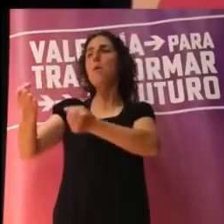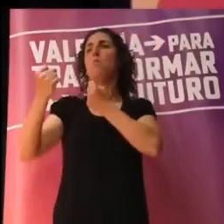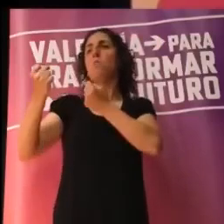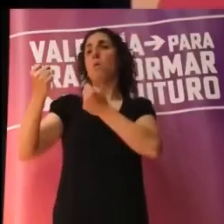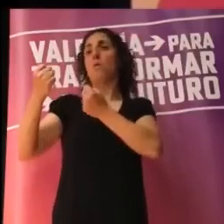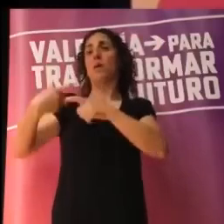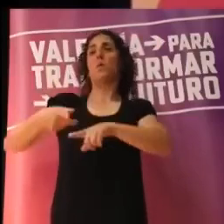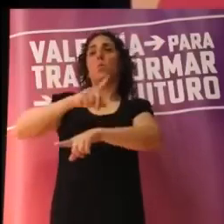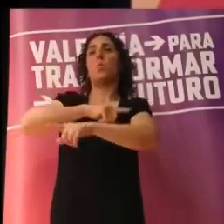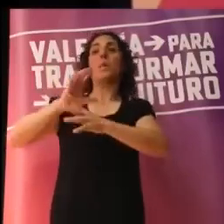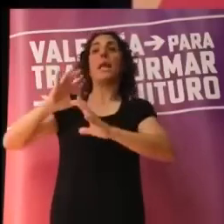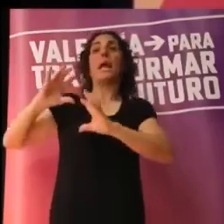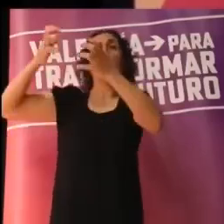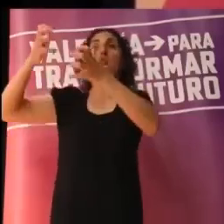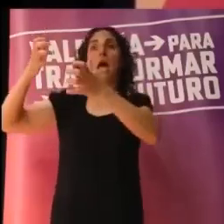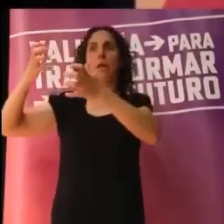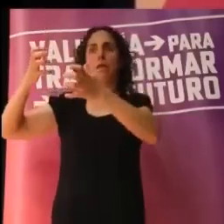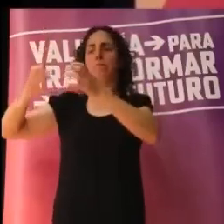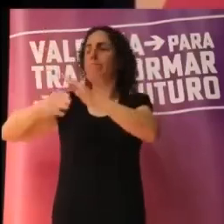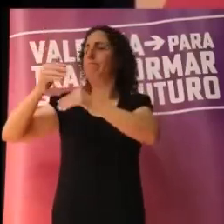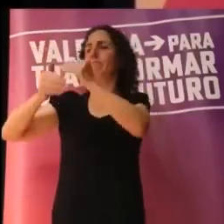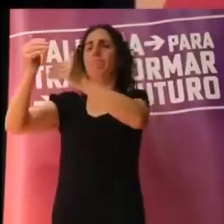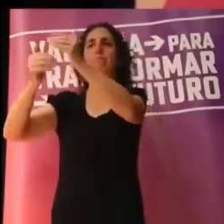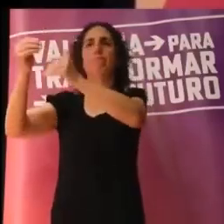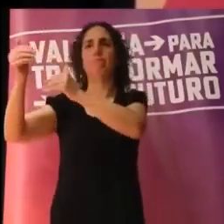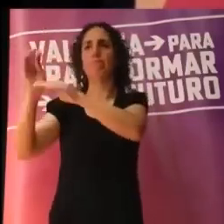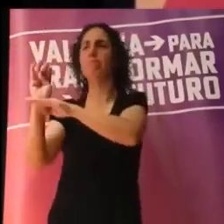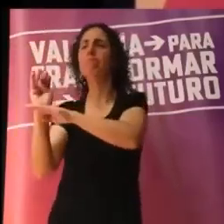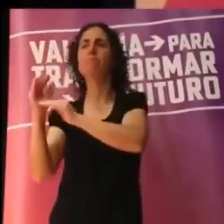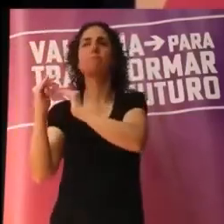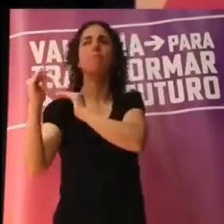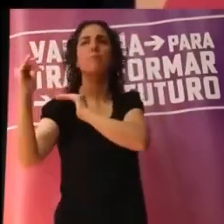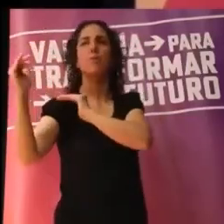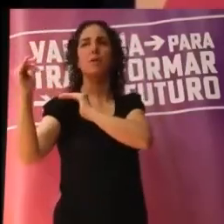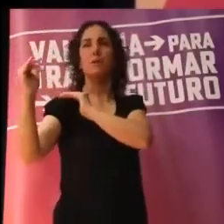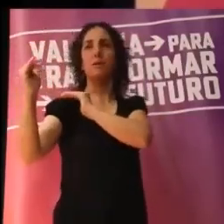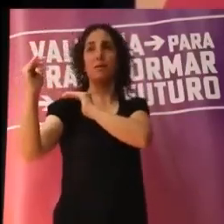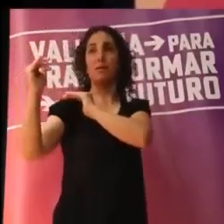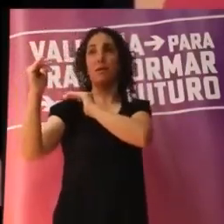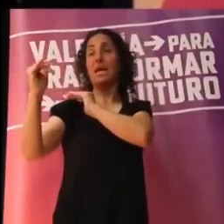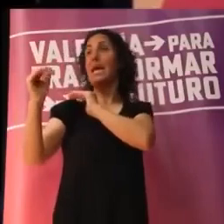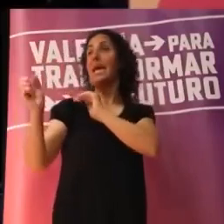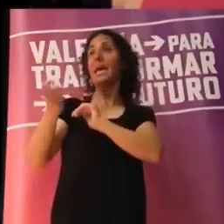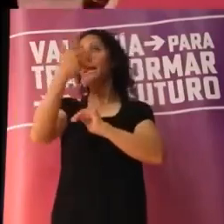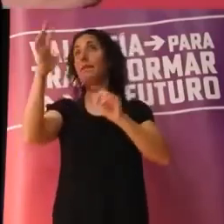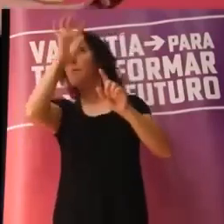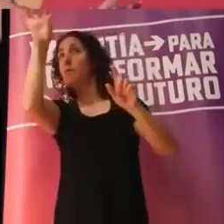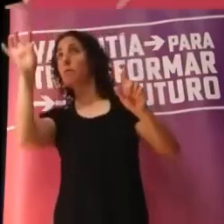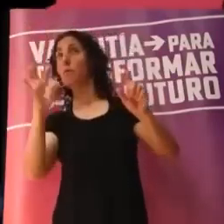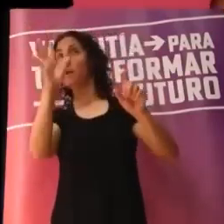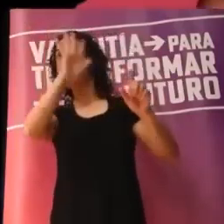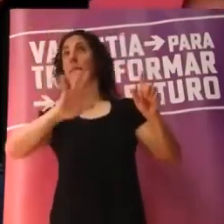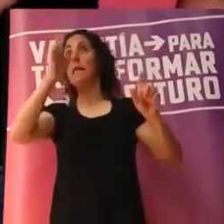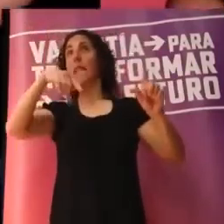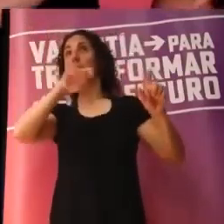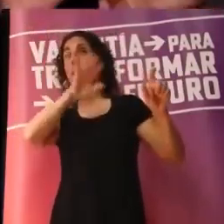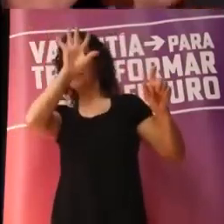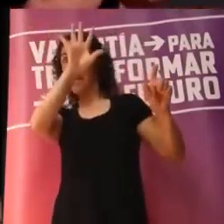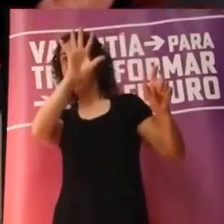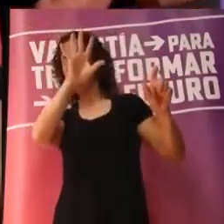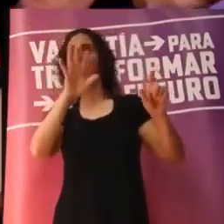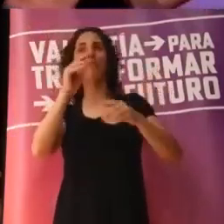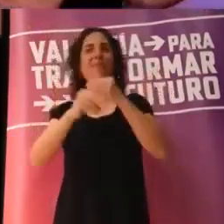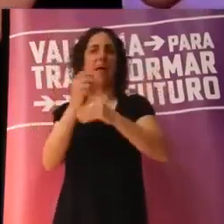ultrarreaccionario. Y su planteamiento con respecto al conjunto del Estado es muy parecido. ¿Por qué les importa